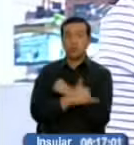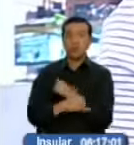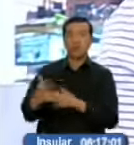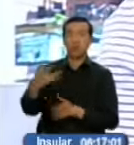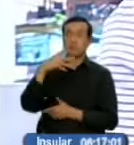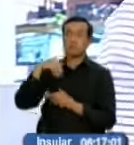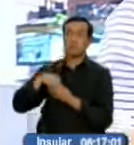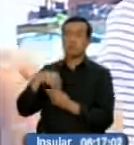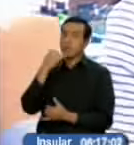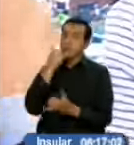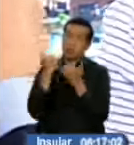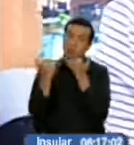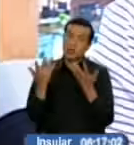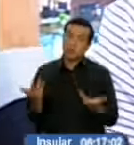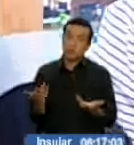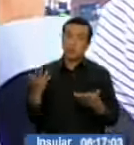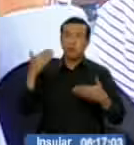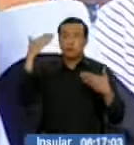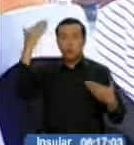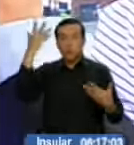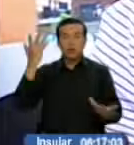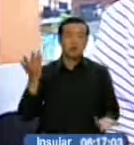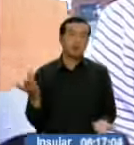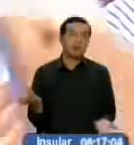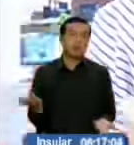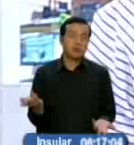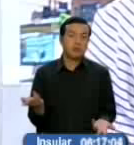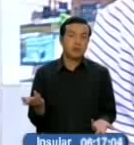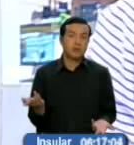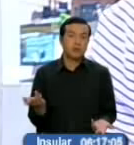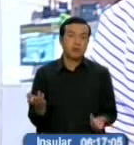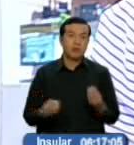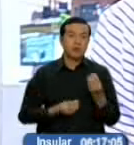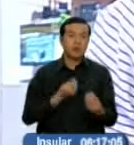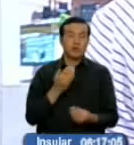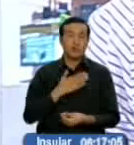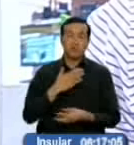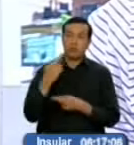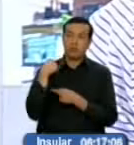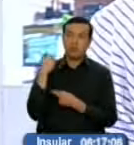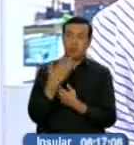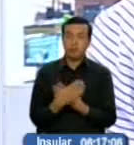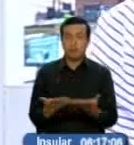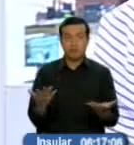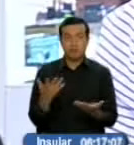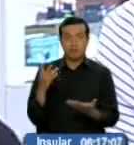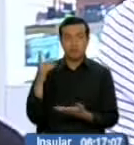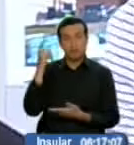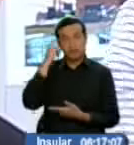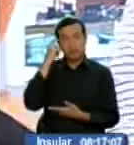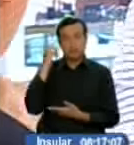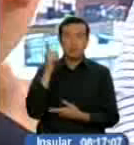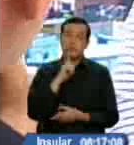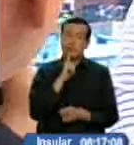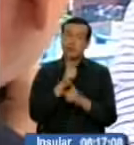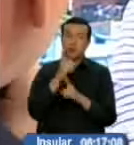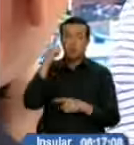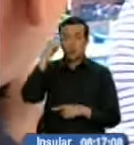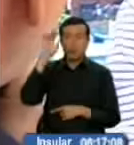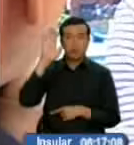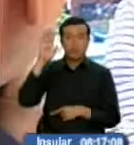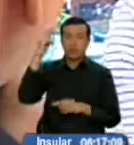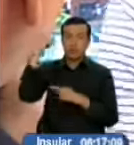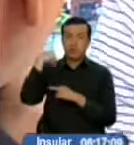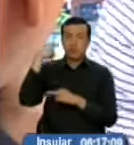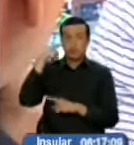paraísos fiscales, pero siendo político y haciéndome responsable de esa postura, diría, es el Estado el que tiene que